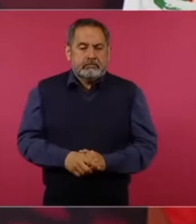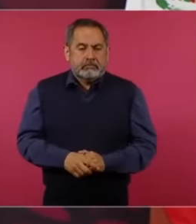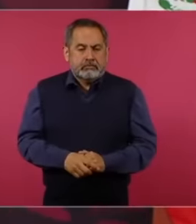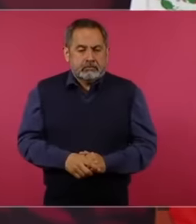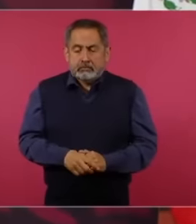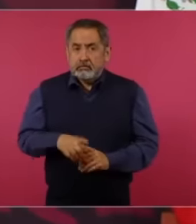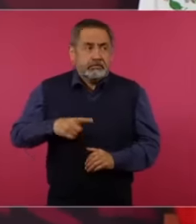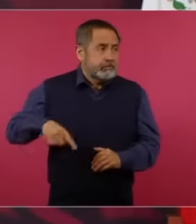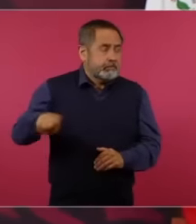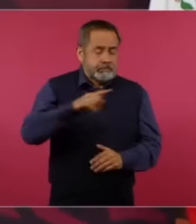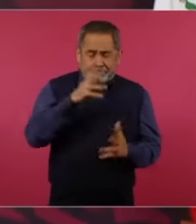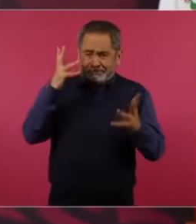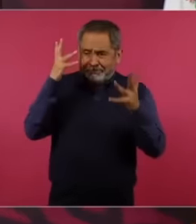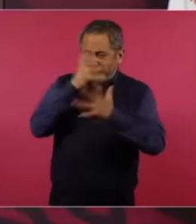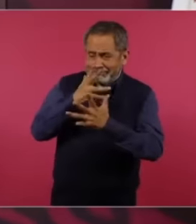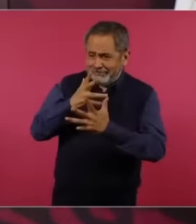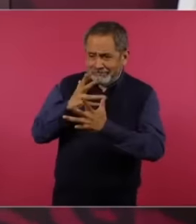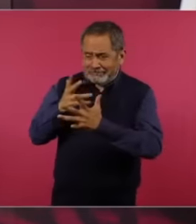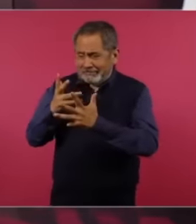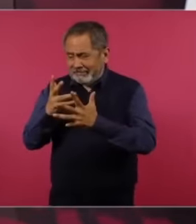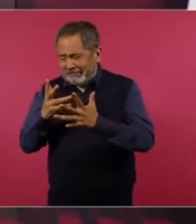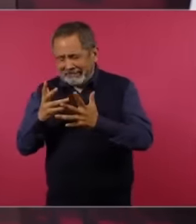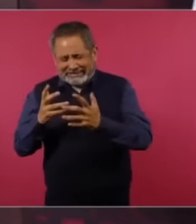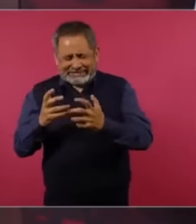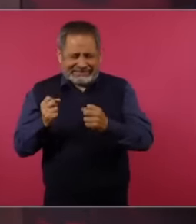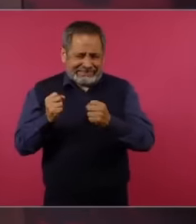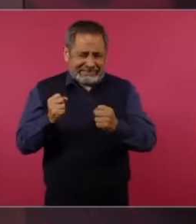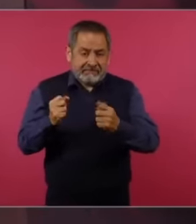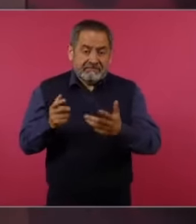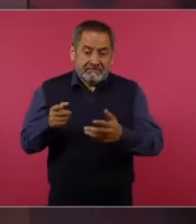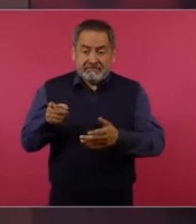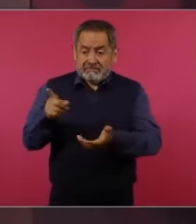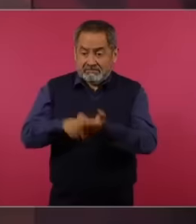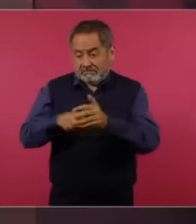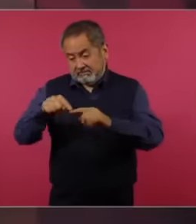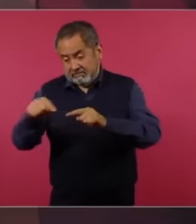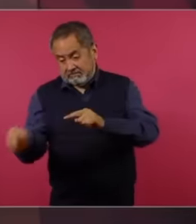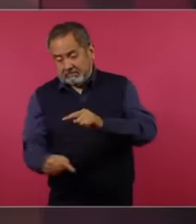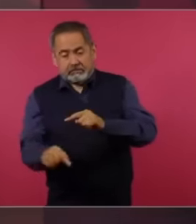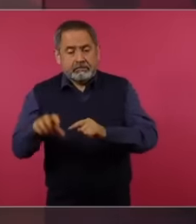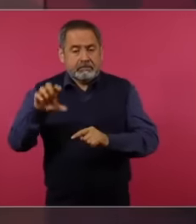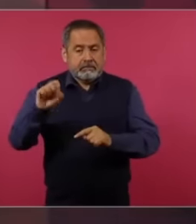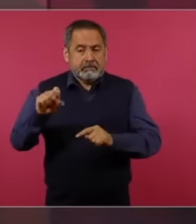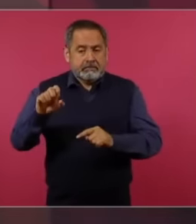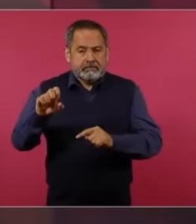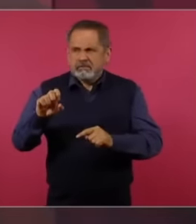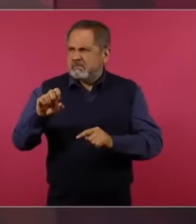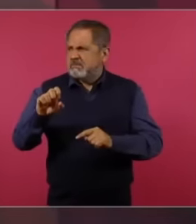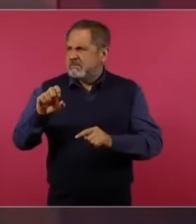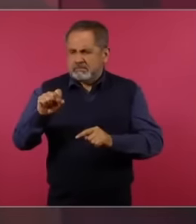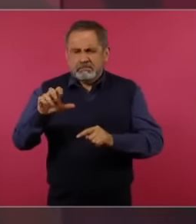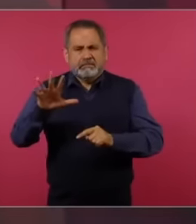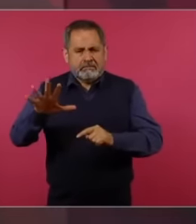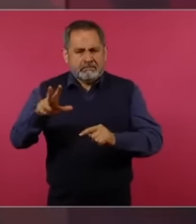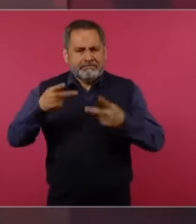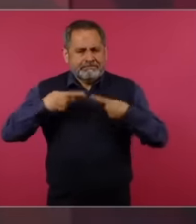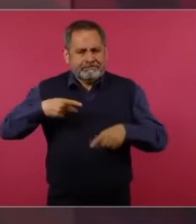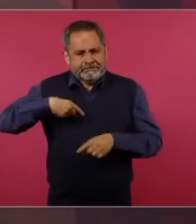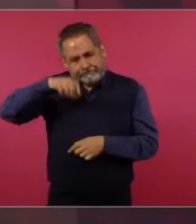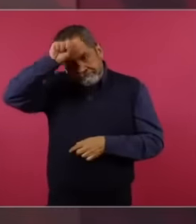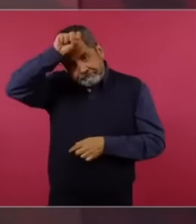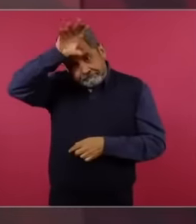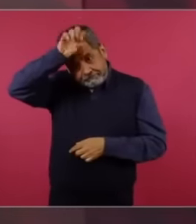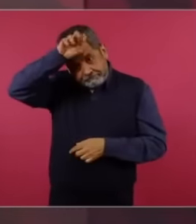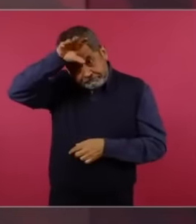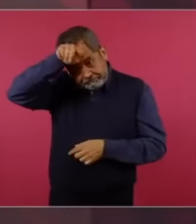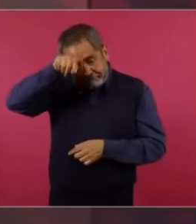conmocionó a todos, porque más de 60 mineros, 65 mineros